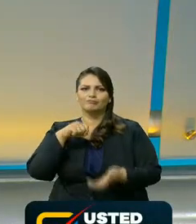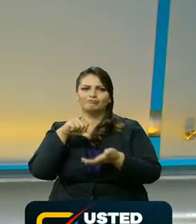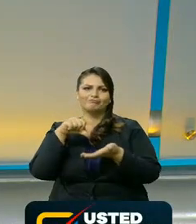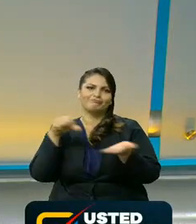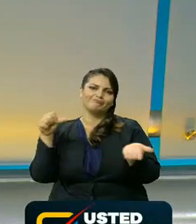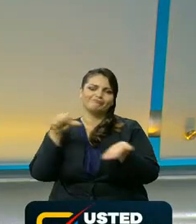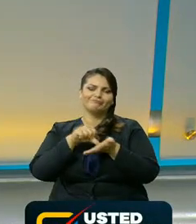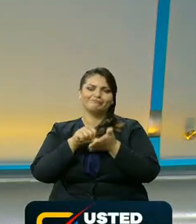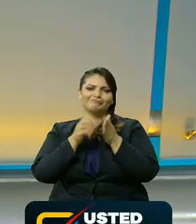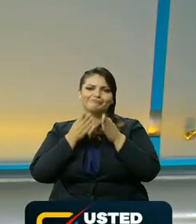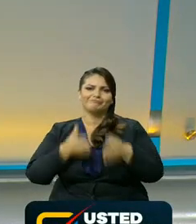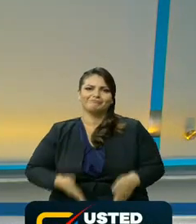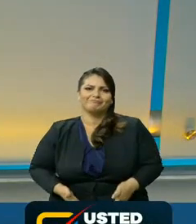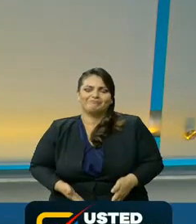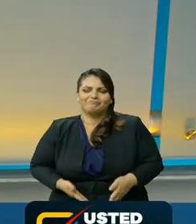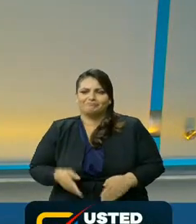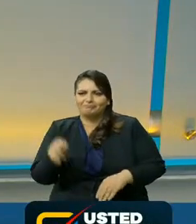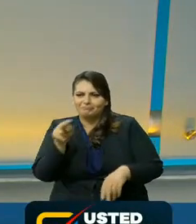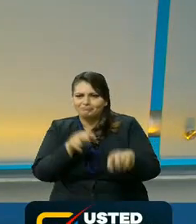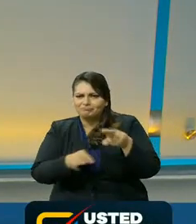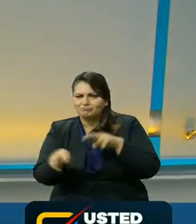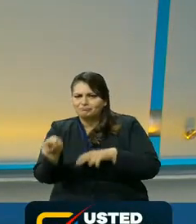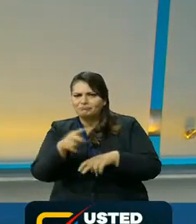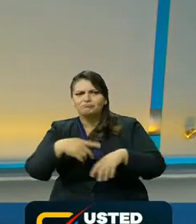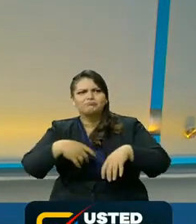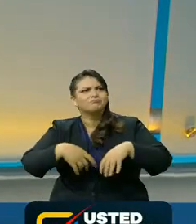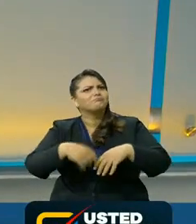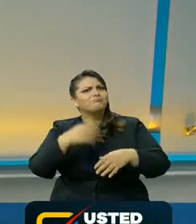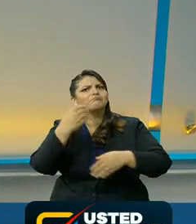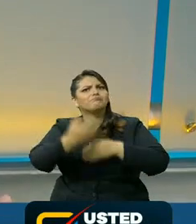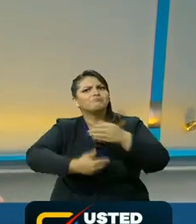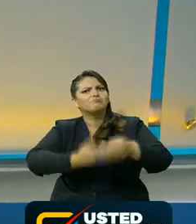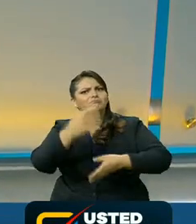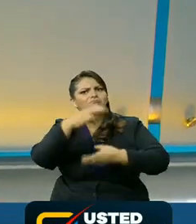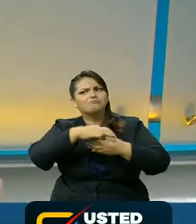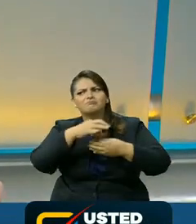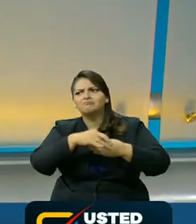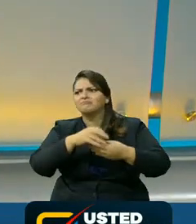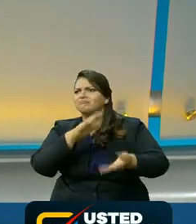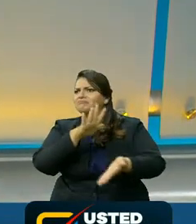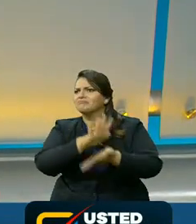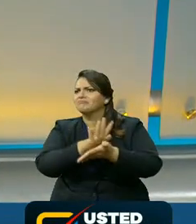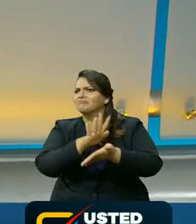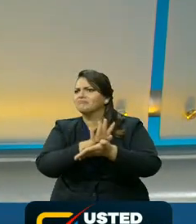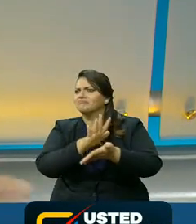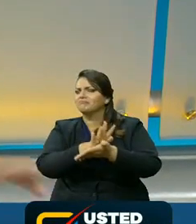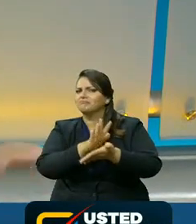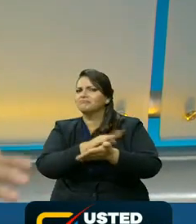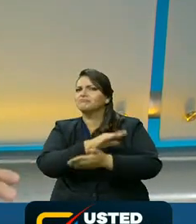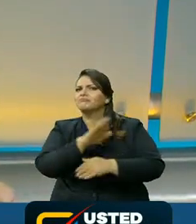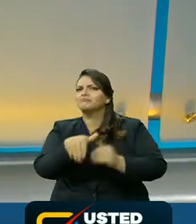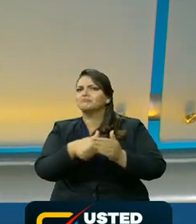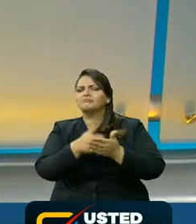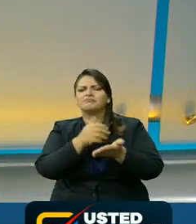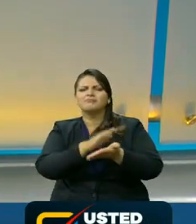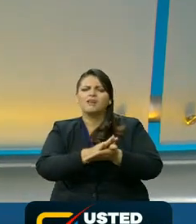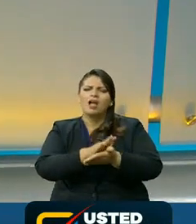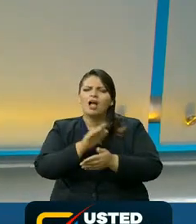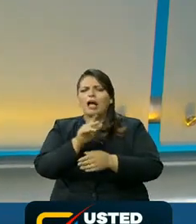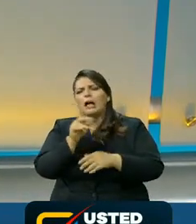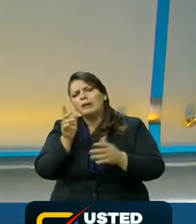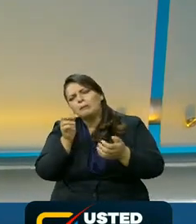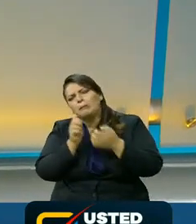evento electoral se ha desarrollado con mucha tranquilidad. No han habido incidentes mayores, habrá habido algún problema por ahí propio de